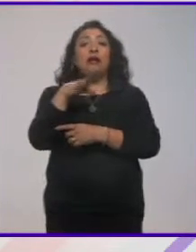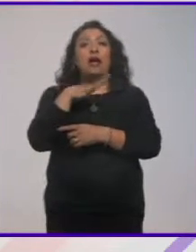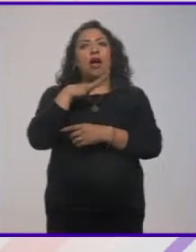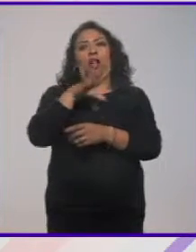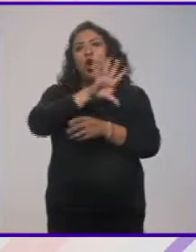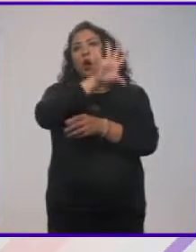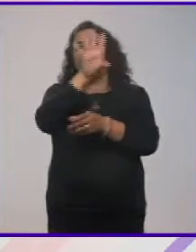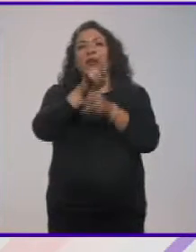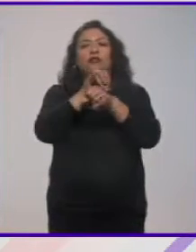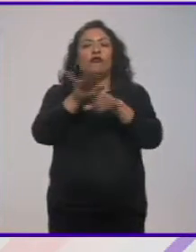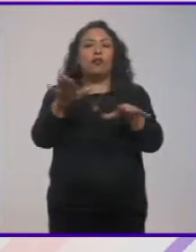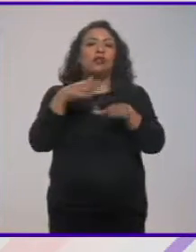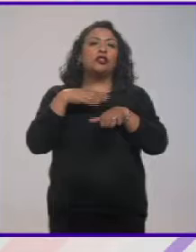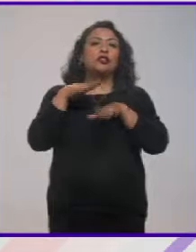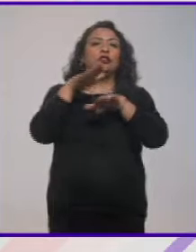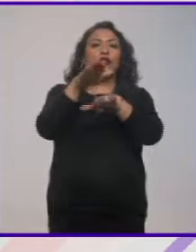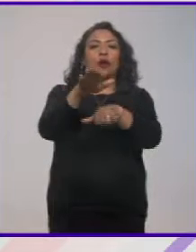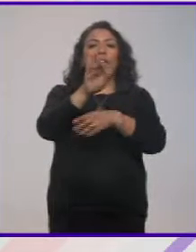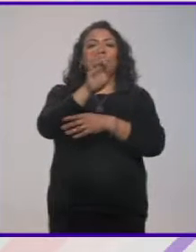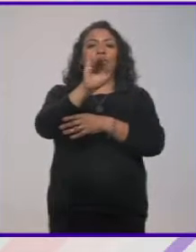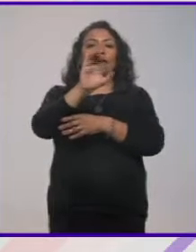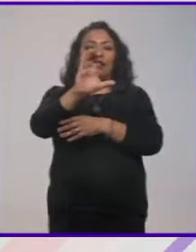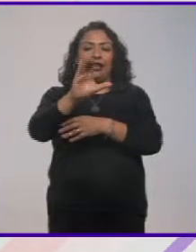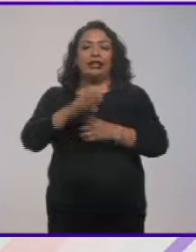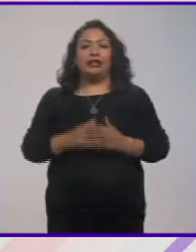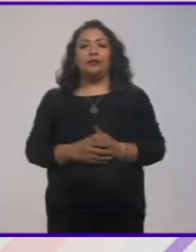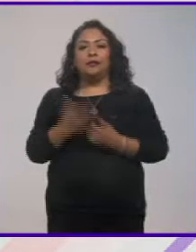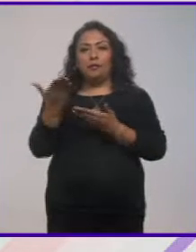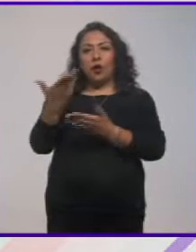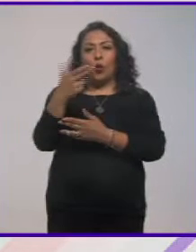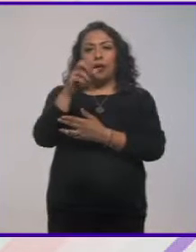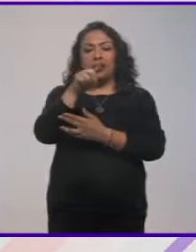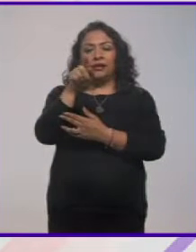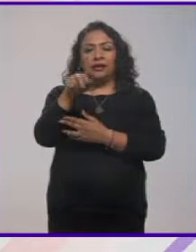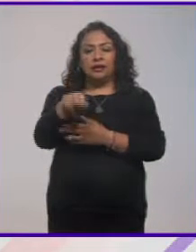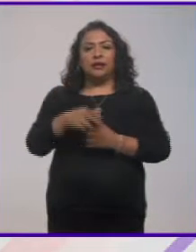tiene todos los detalles de lo que acontece en el Festival Cervantino. Wemansin.